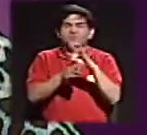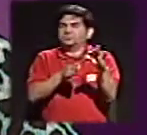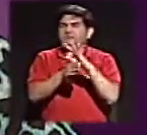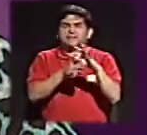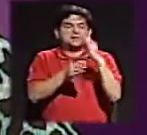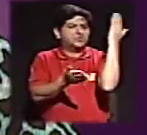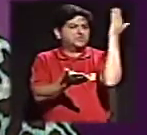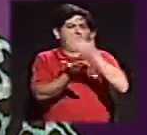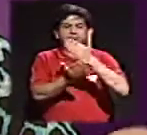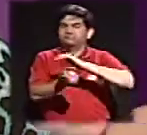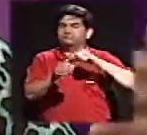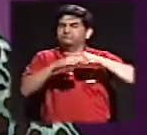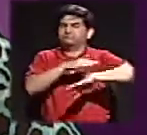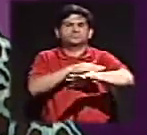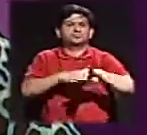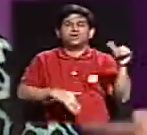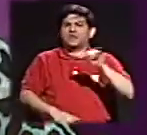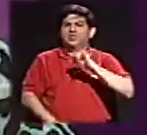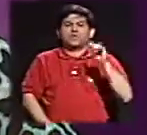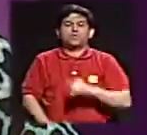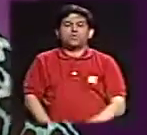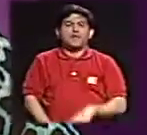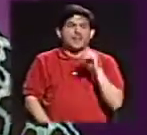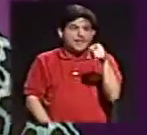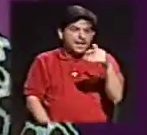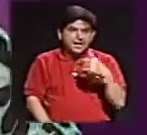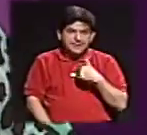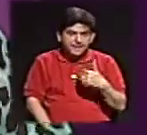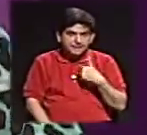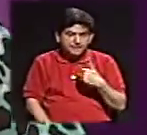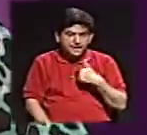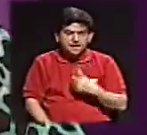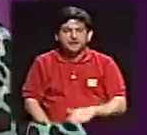la interrupción del embarazo. De igual manera sufrió